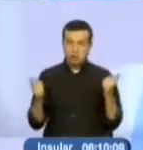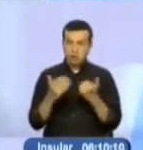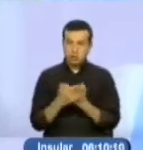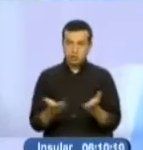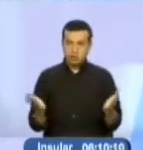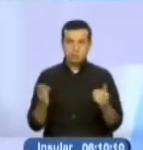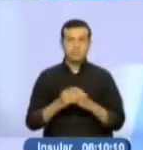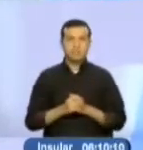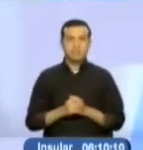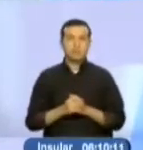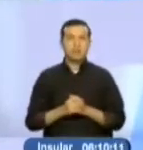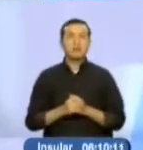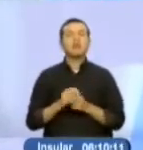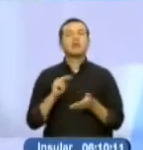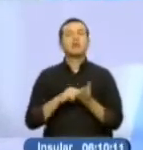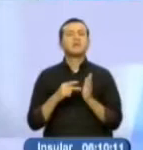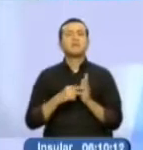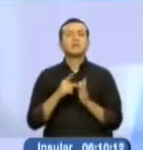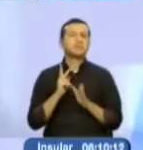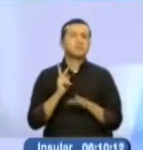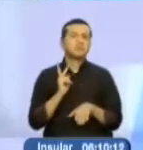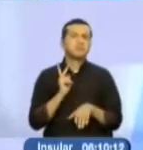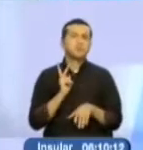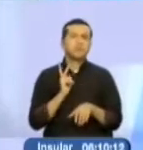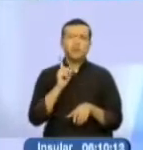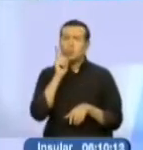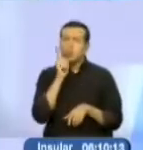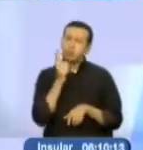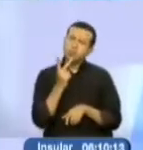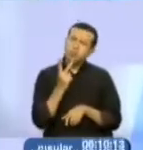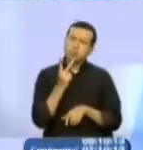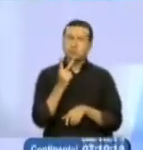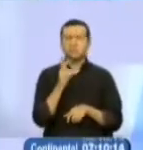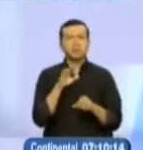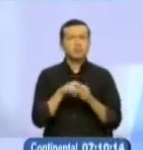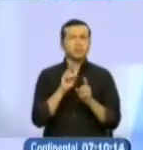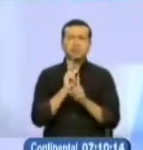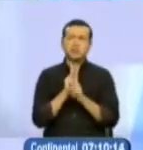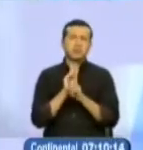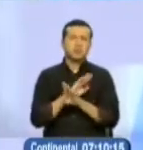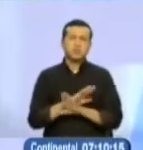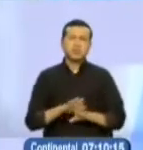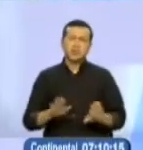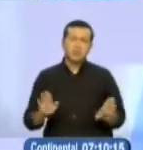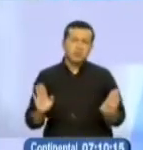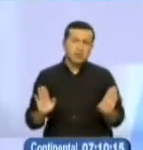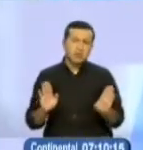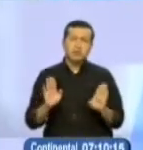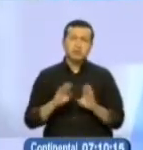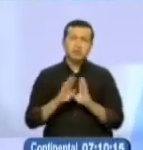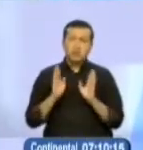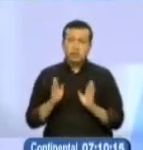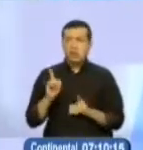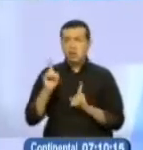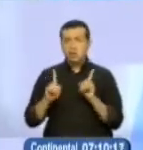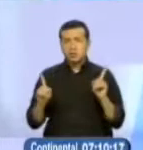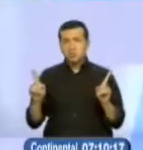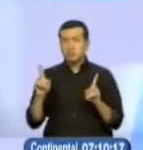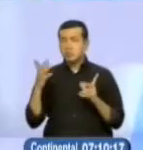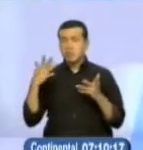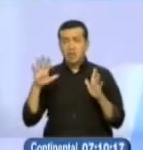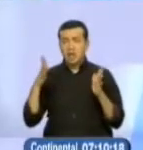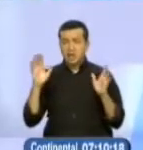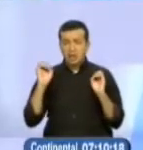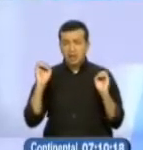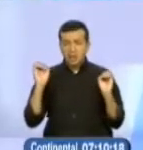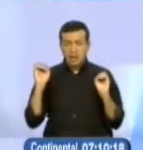pero se trataban de casos por supuesto de 12 votos normalmente por por mesa en otros casos no se producían